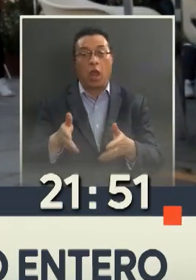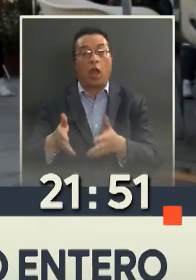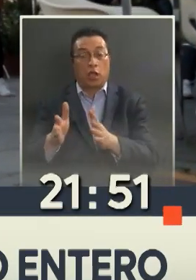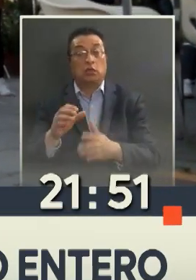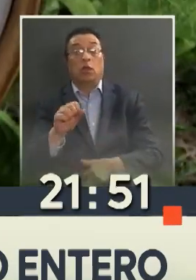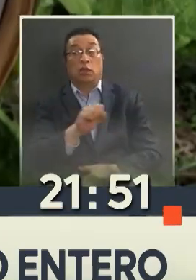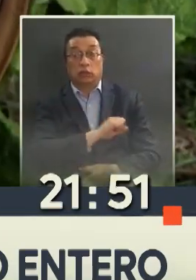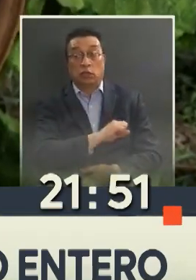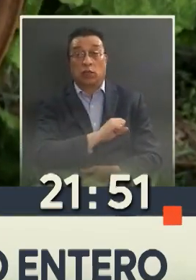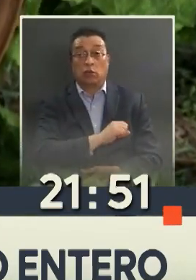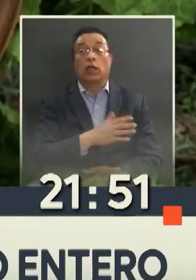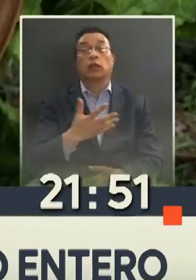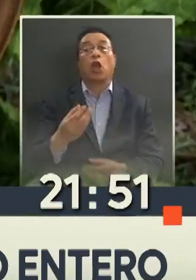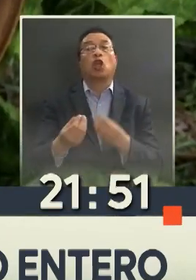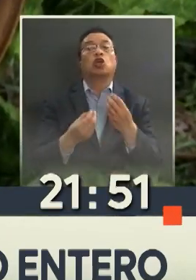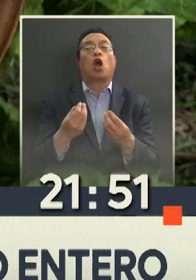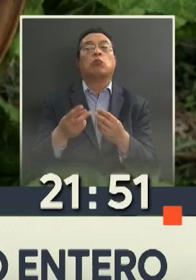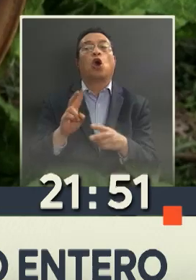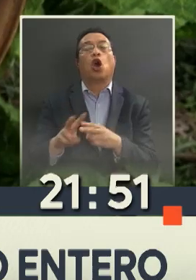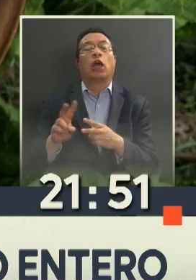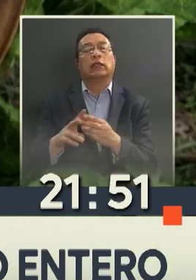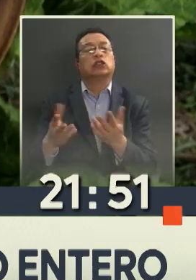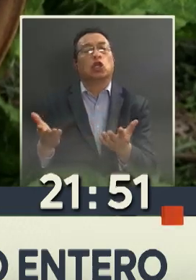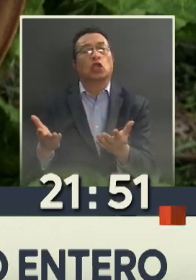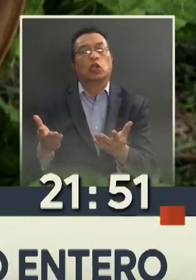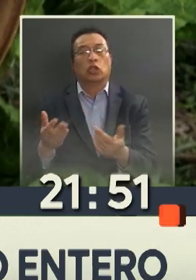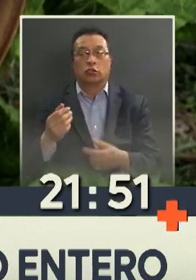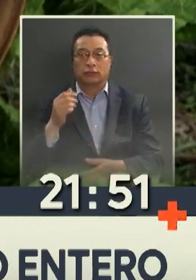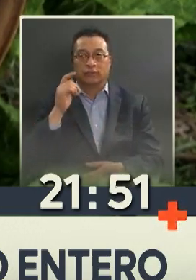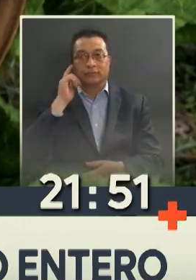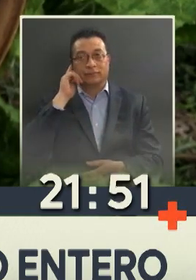Santiago. ¿Quieres saber cómo lo hizo?